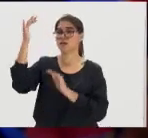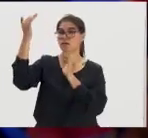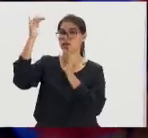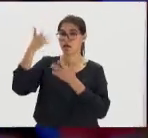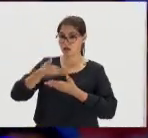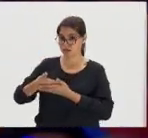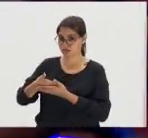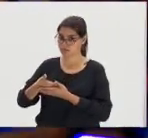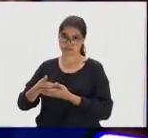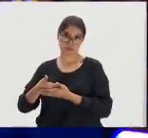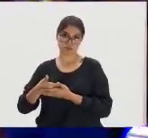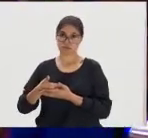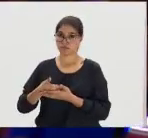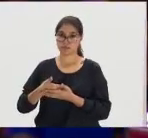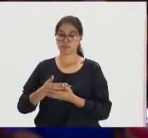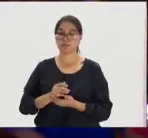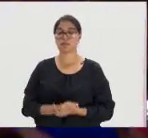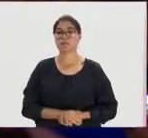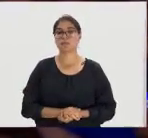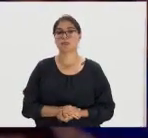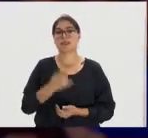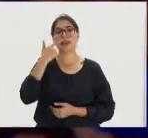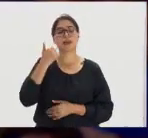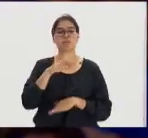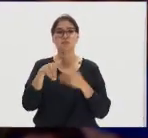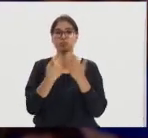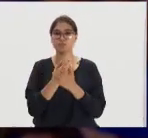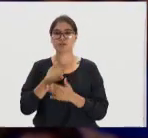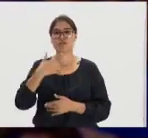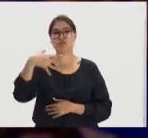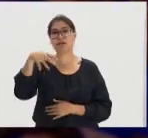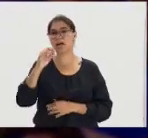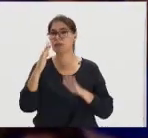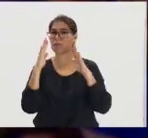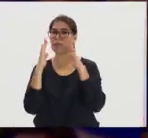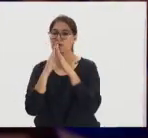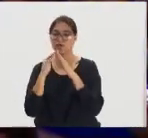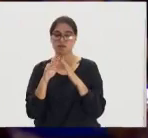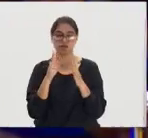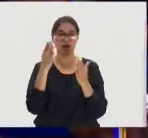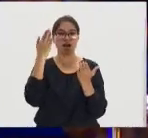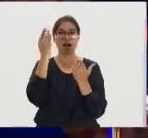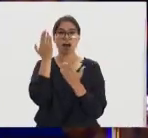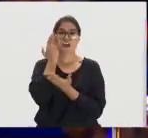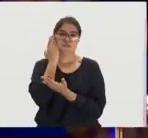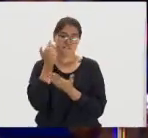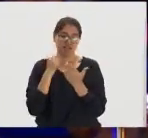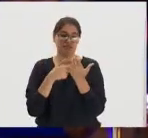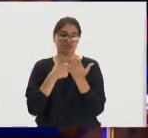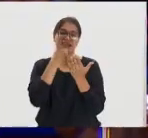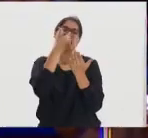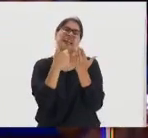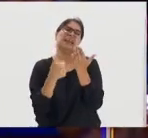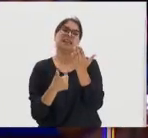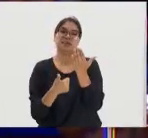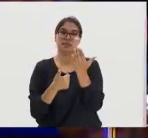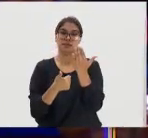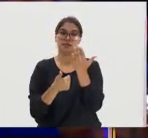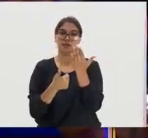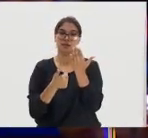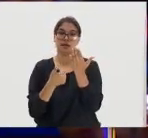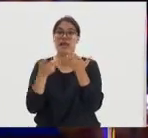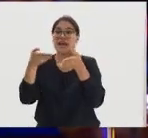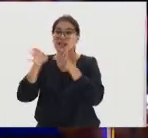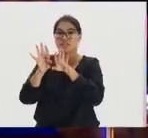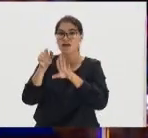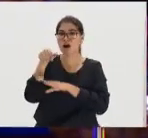cuando vaya a la casa, dele like a todo mundo. Y a los locos que tenía bloqueado, desbloquéelo. Es que él me